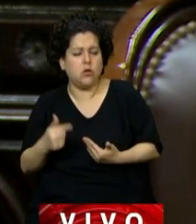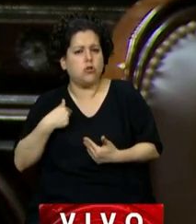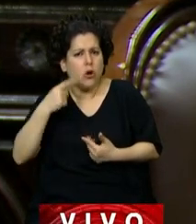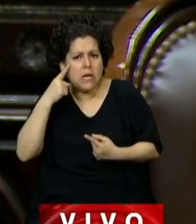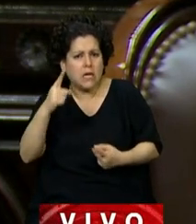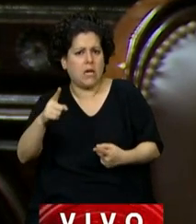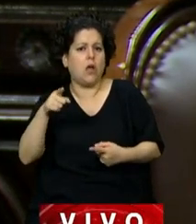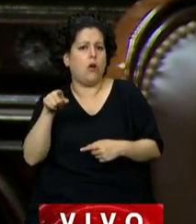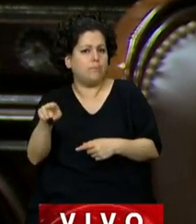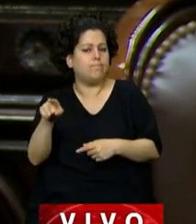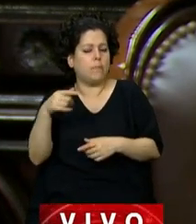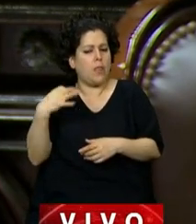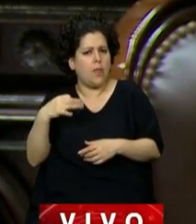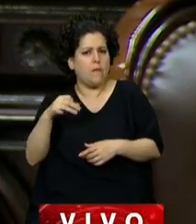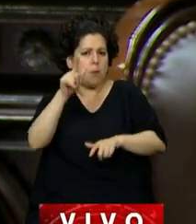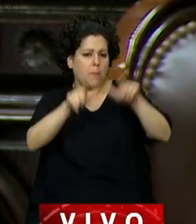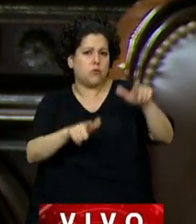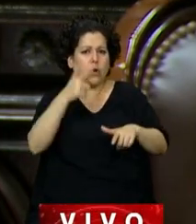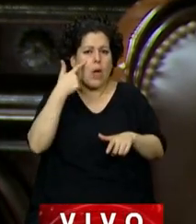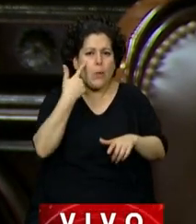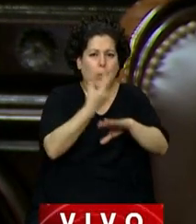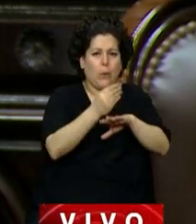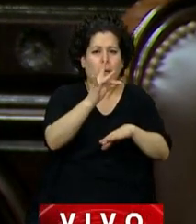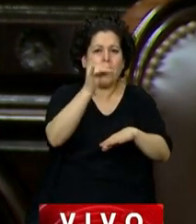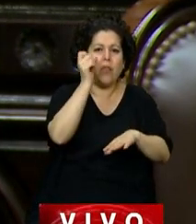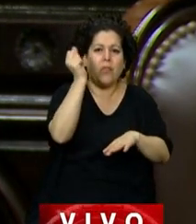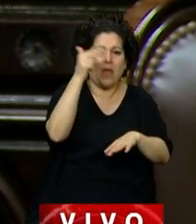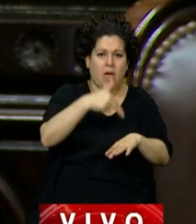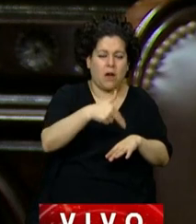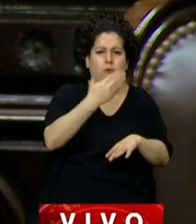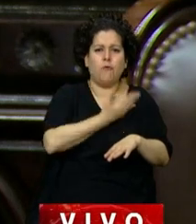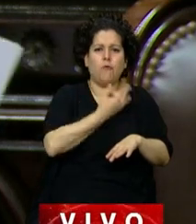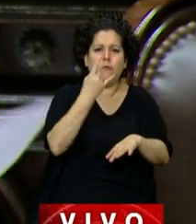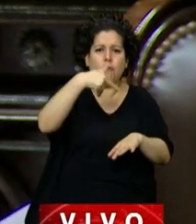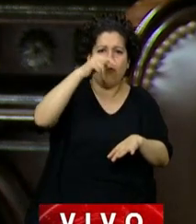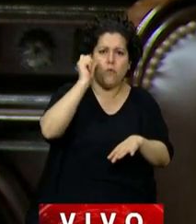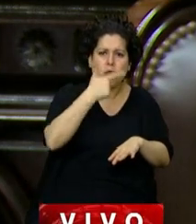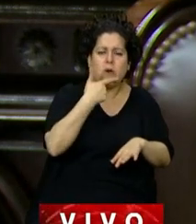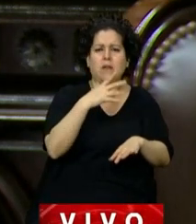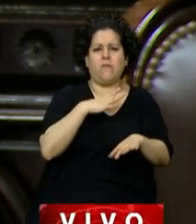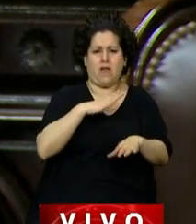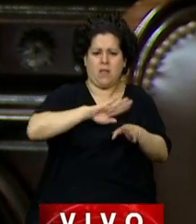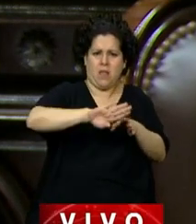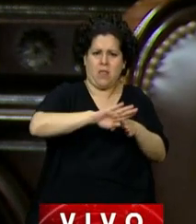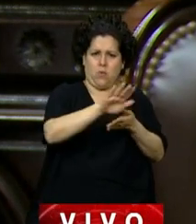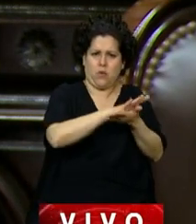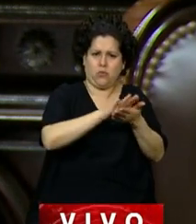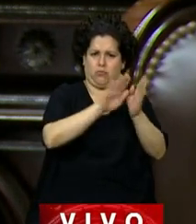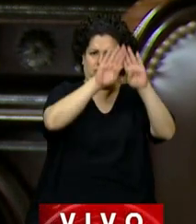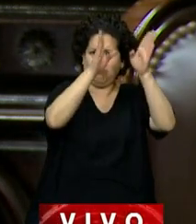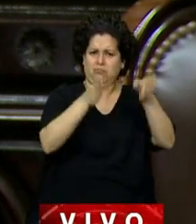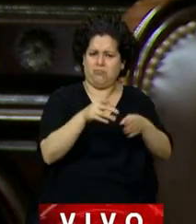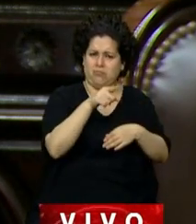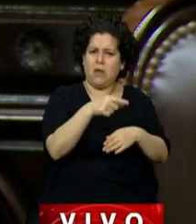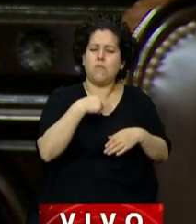mis obligaciones darles respuesta a los deanfunenses y en este caso en particular. Por eso me siento con el